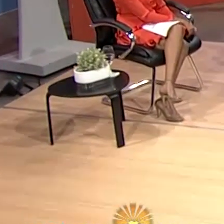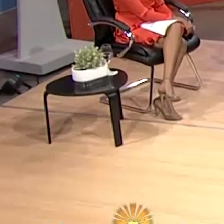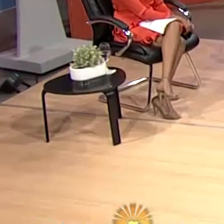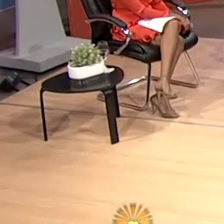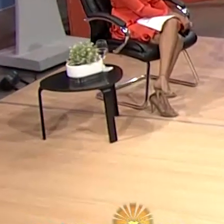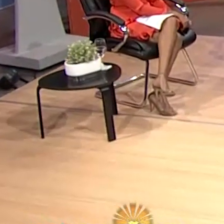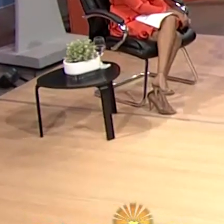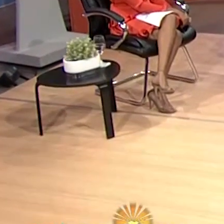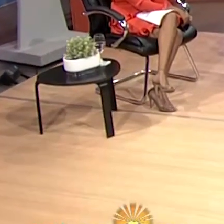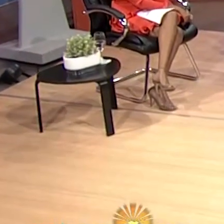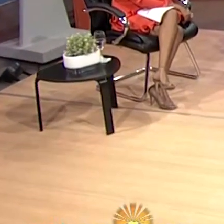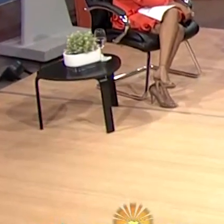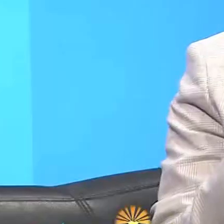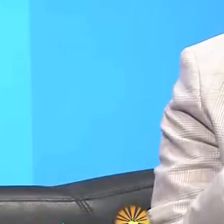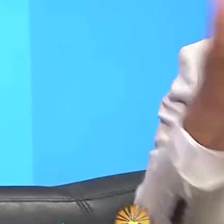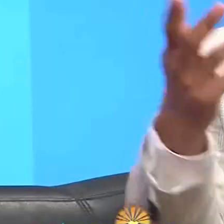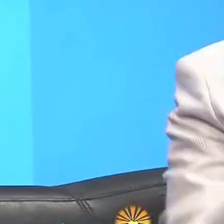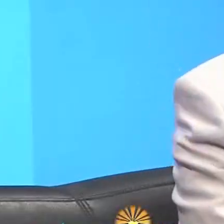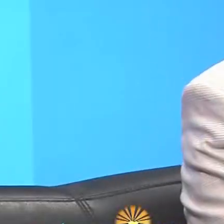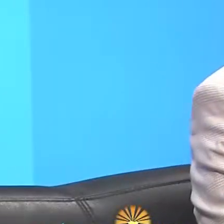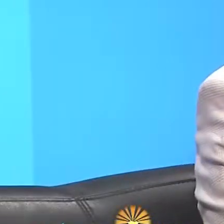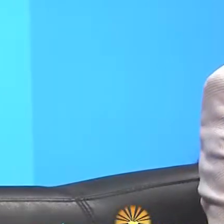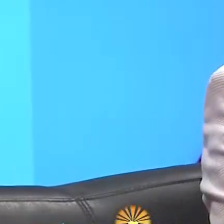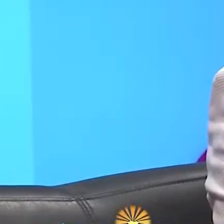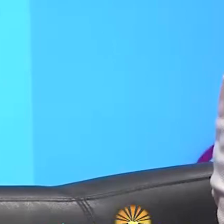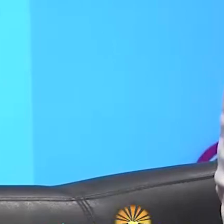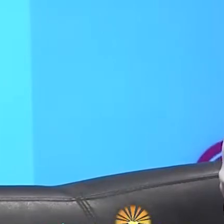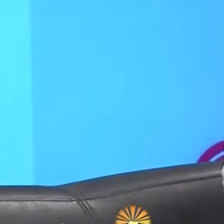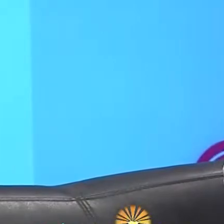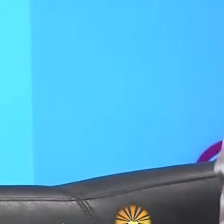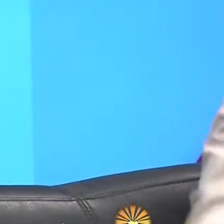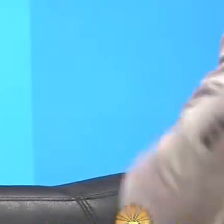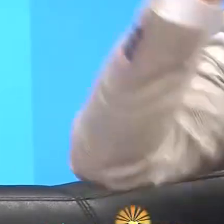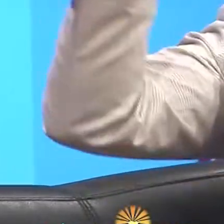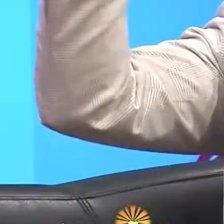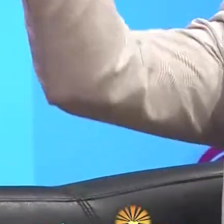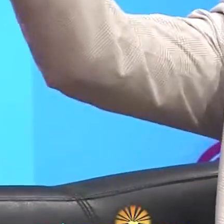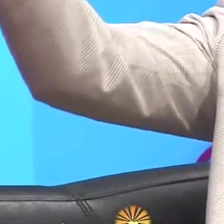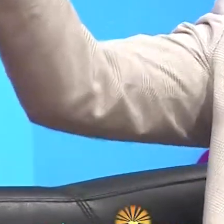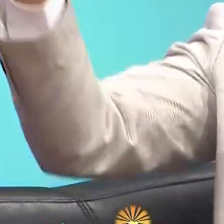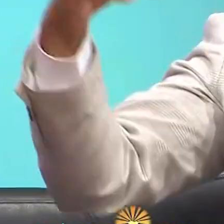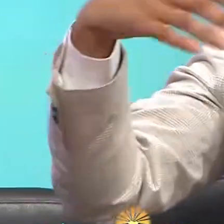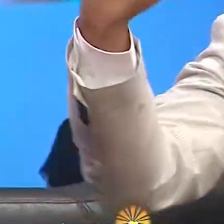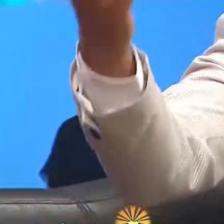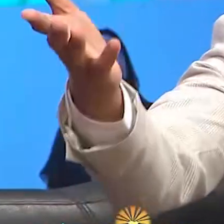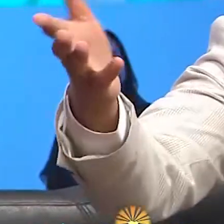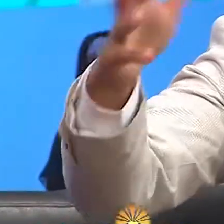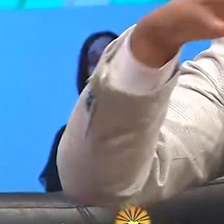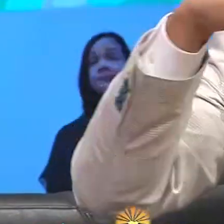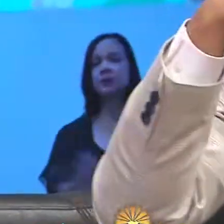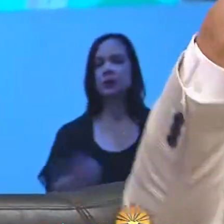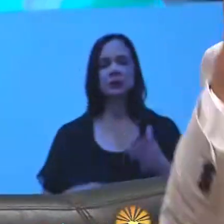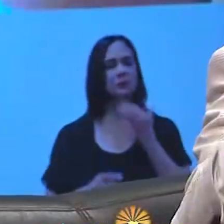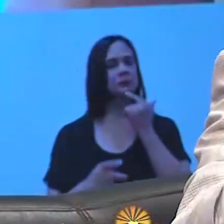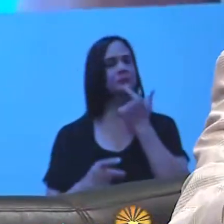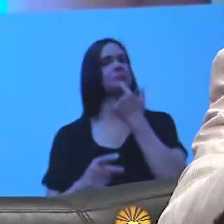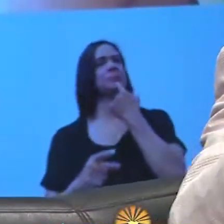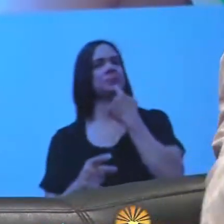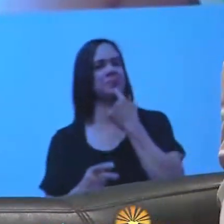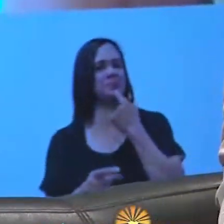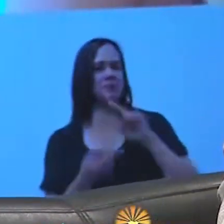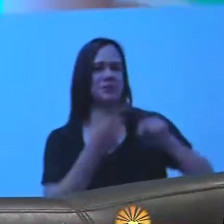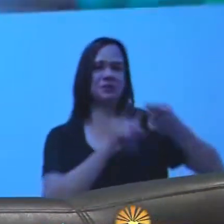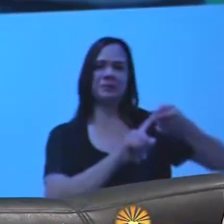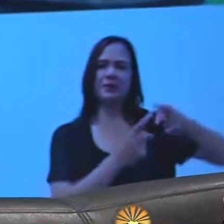multiplicación. Entonces, cuando los postulantes tienen 2 meses estudiando en los diferentes lugares que se reúnen con profesores,